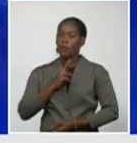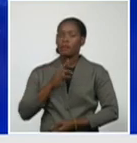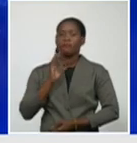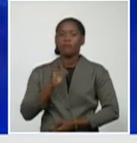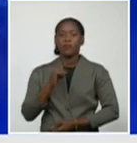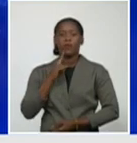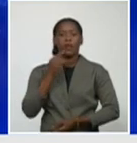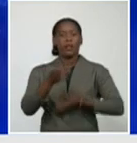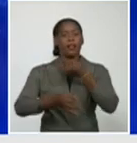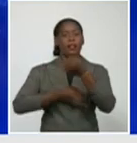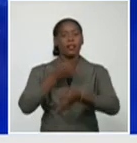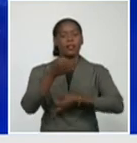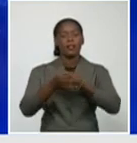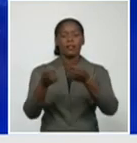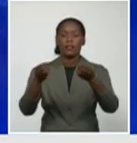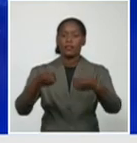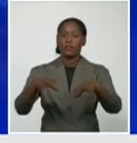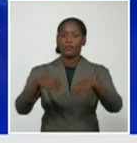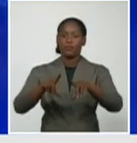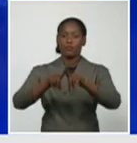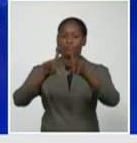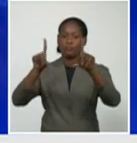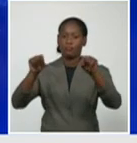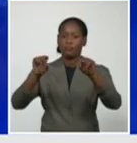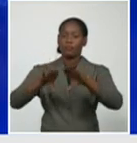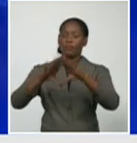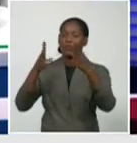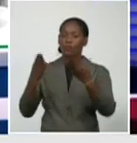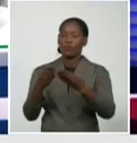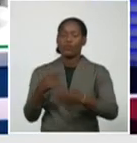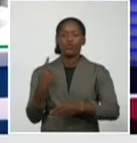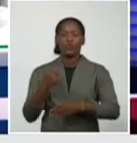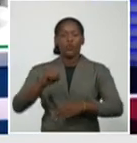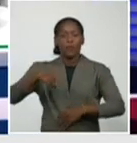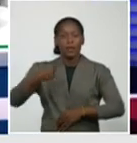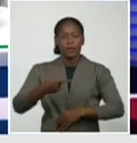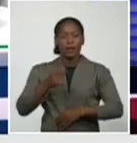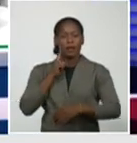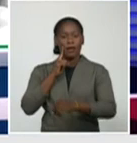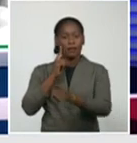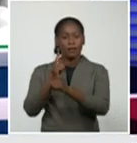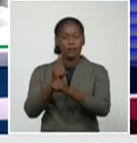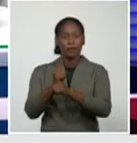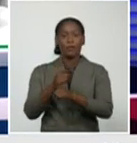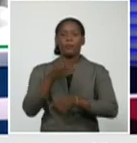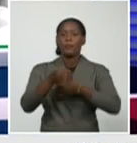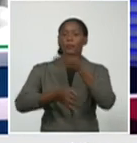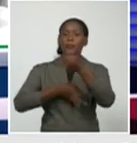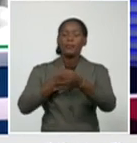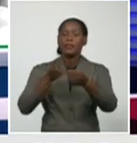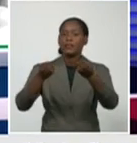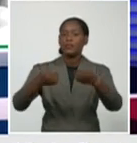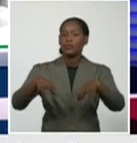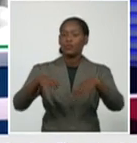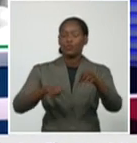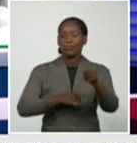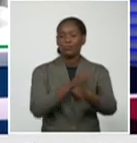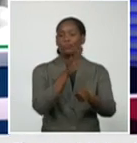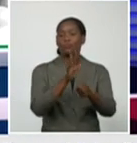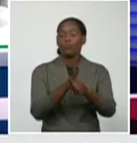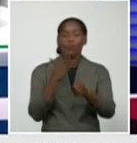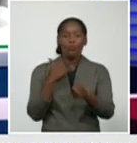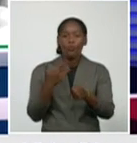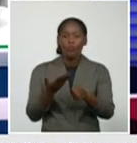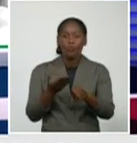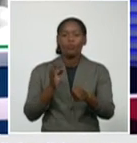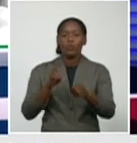la situación epidemiológica en el país. Lo esperamos mañana para seguir conociendo otros datos sobre el comportamiento de la COVID-19 en Cuba